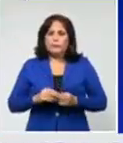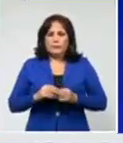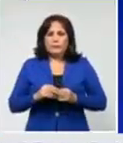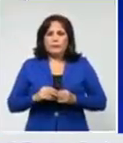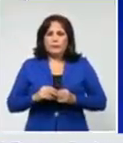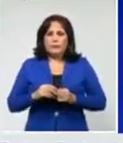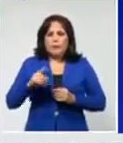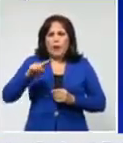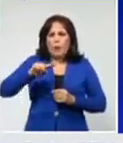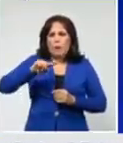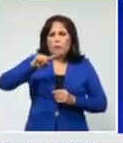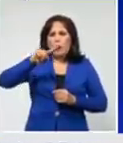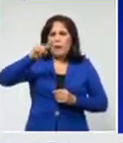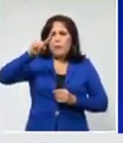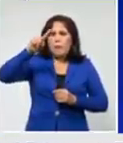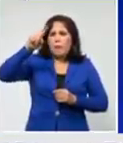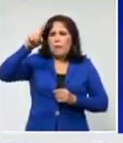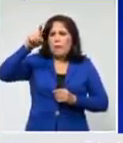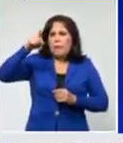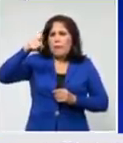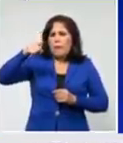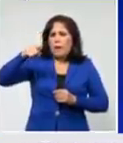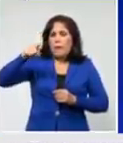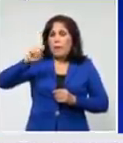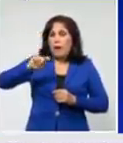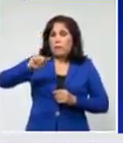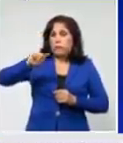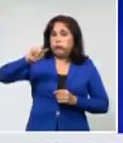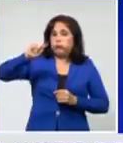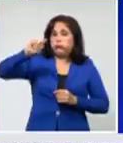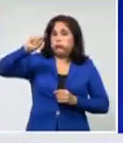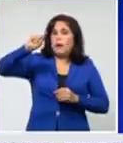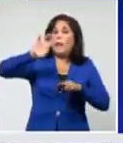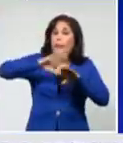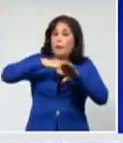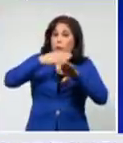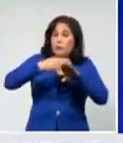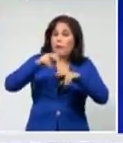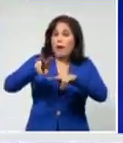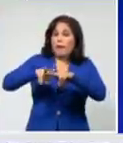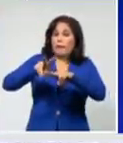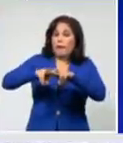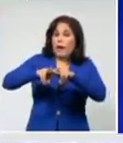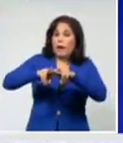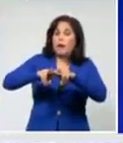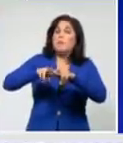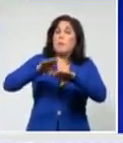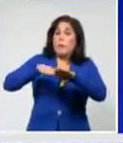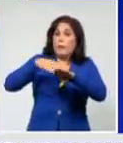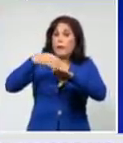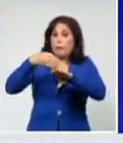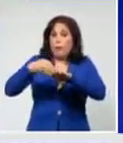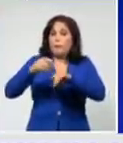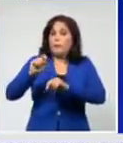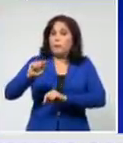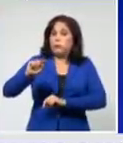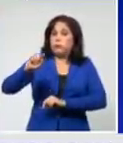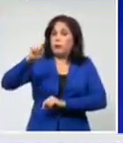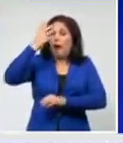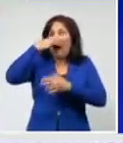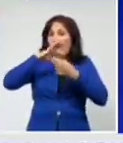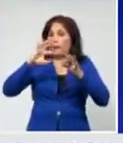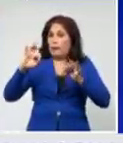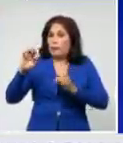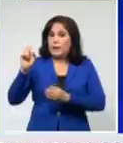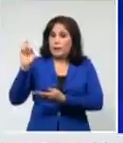curva esta que aparece más alta, después La Habana, después viene Artemisa, que ustedes